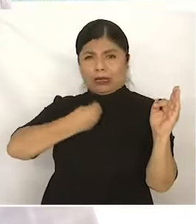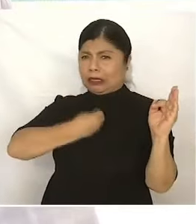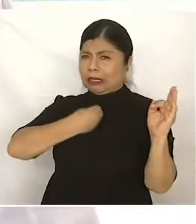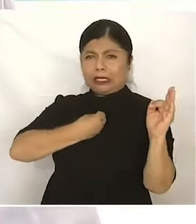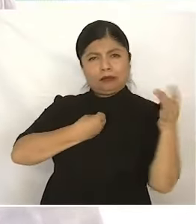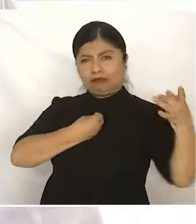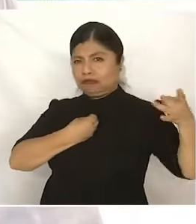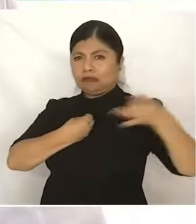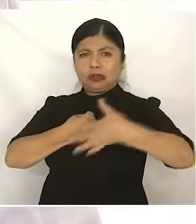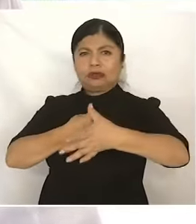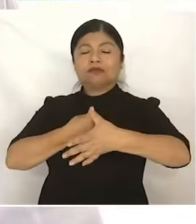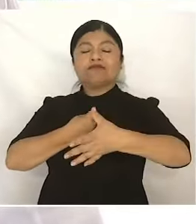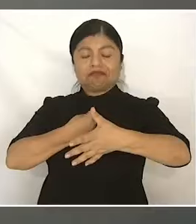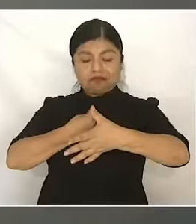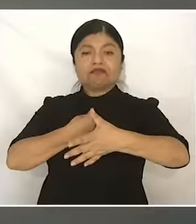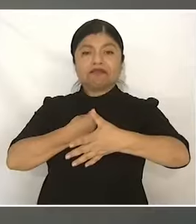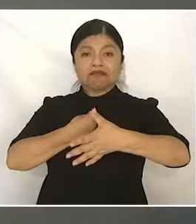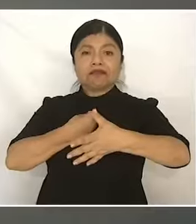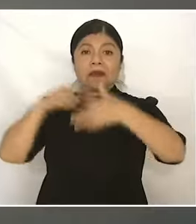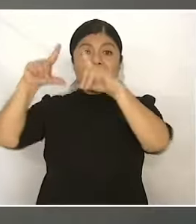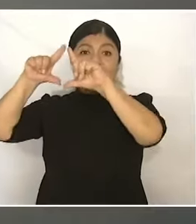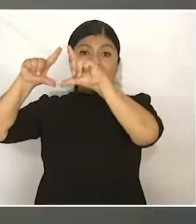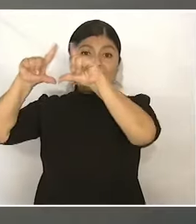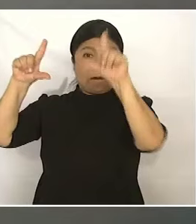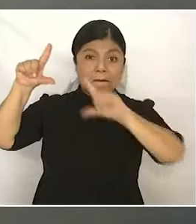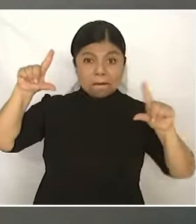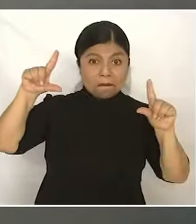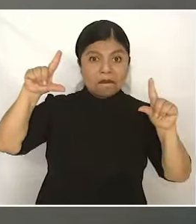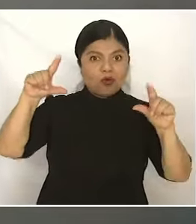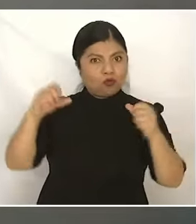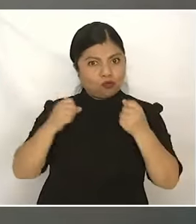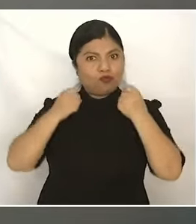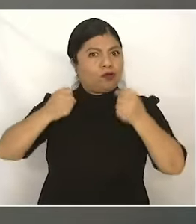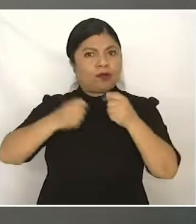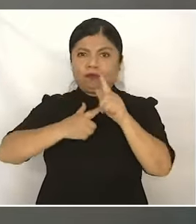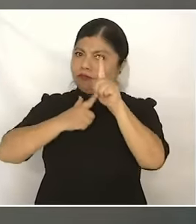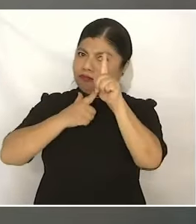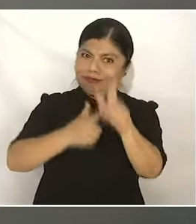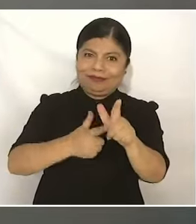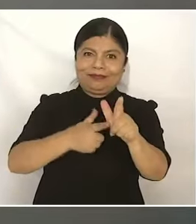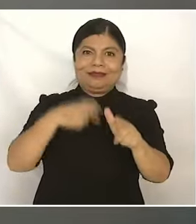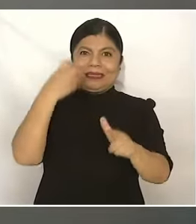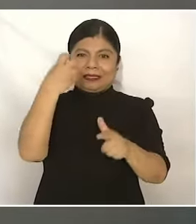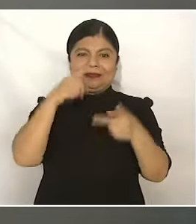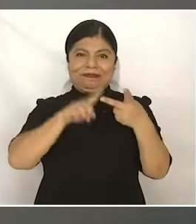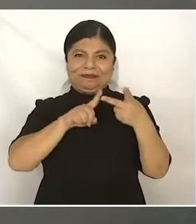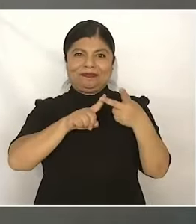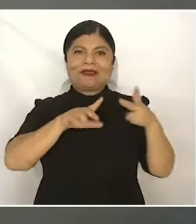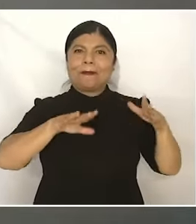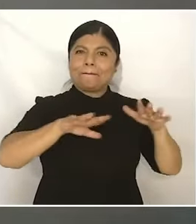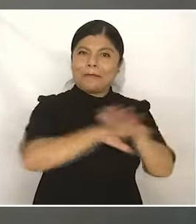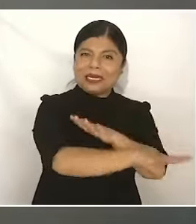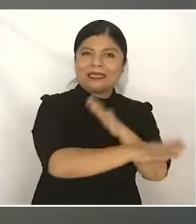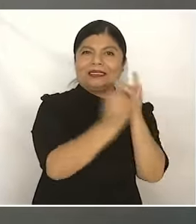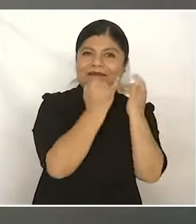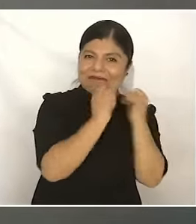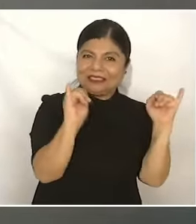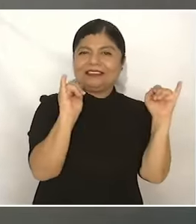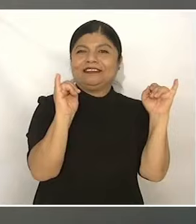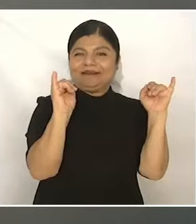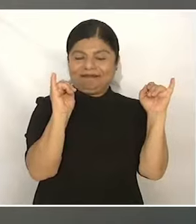los extranjeros, se logró la segunda independencia de México. Pero en esas dos transformaciones,